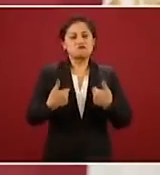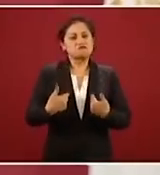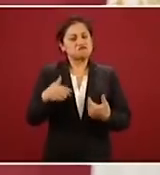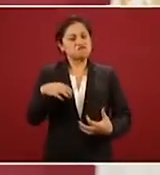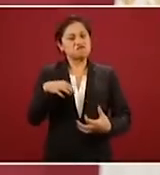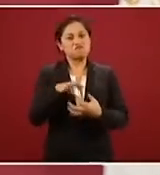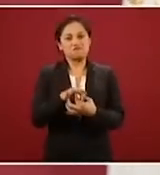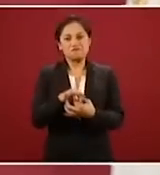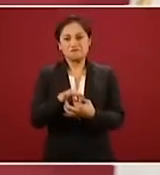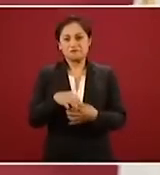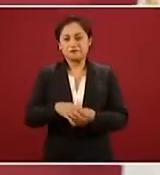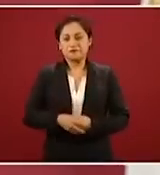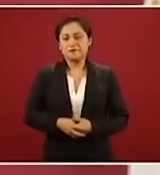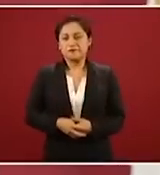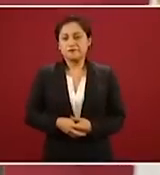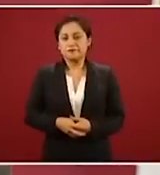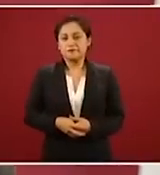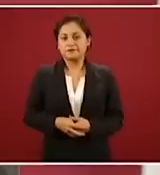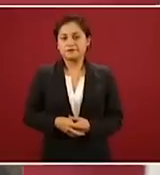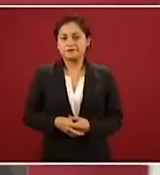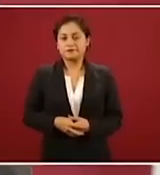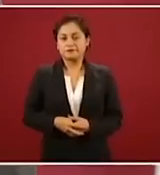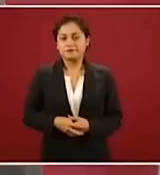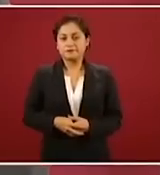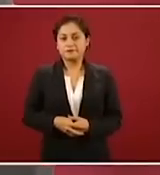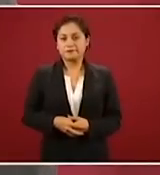Eso es